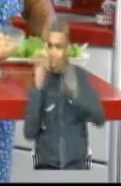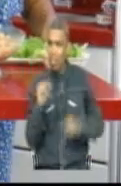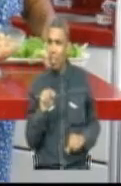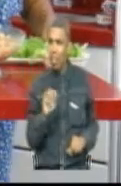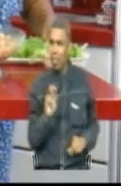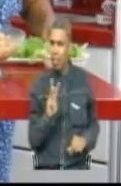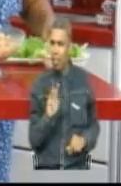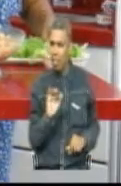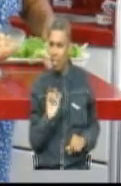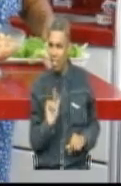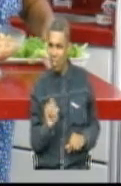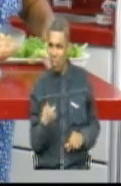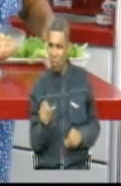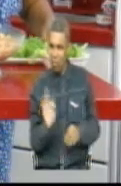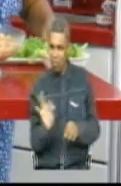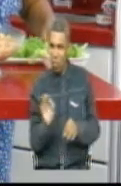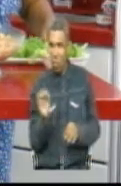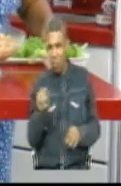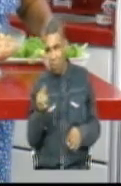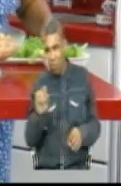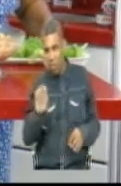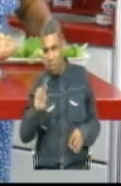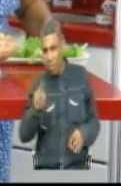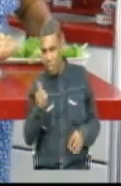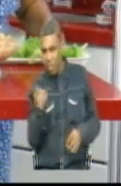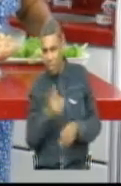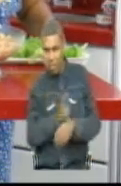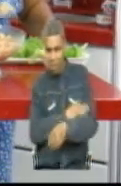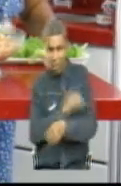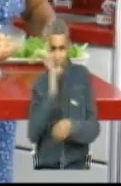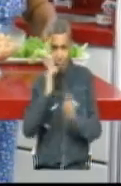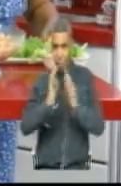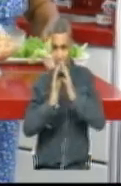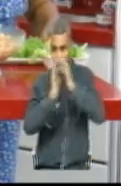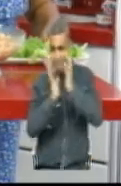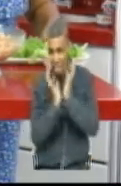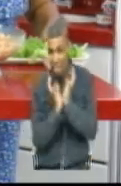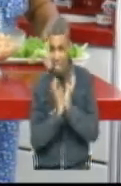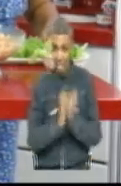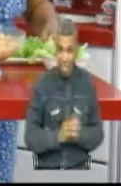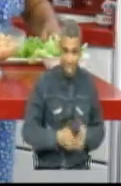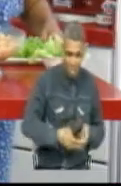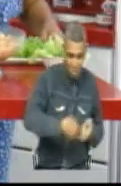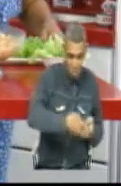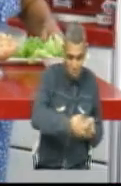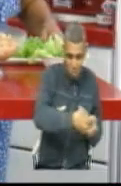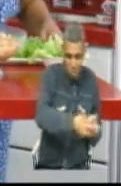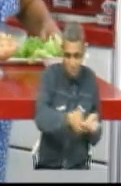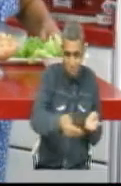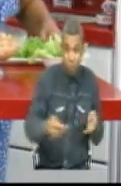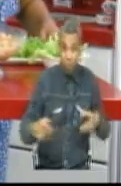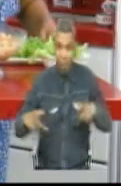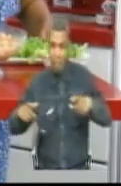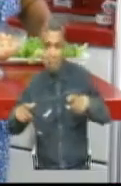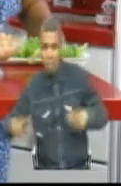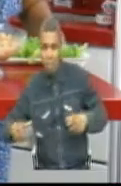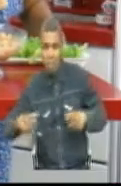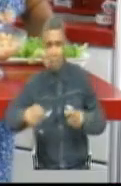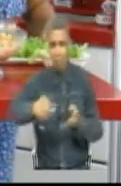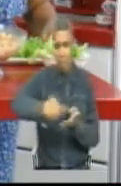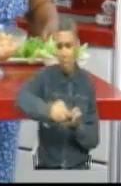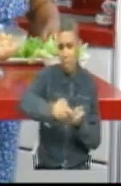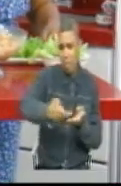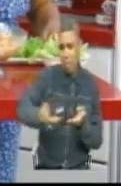quienes decían que cuando una plata va con el hecho del oro no debía dejar que se saliera de los bordes del plato porque sí de forma